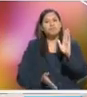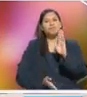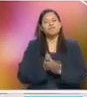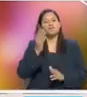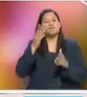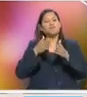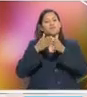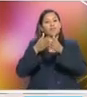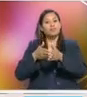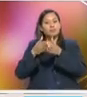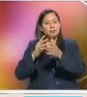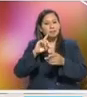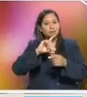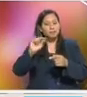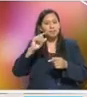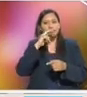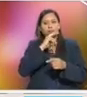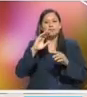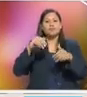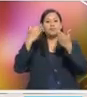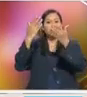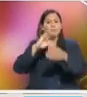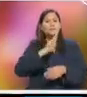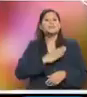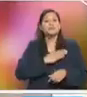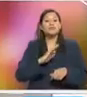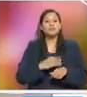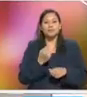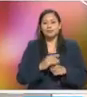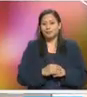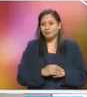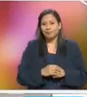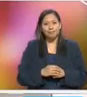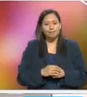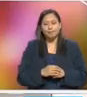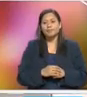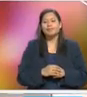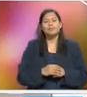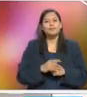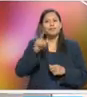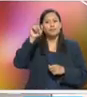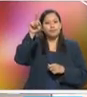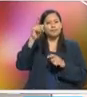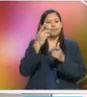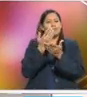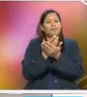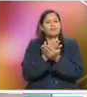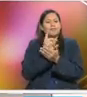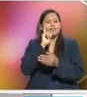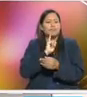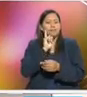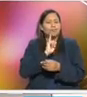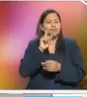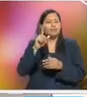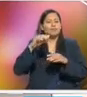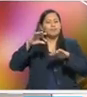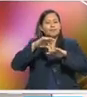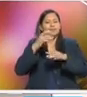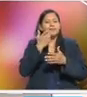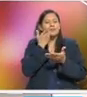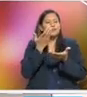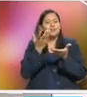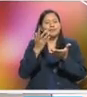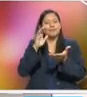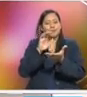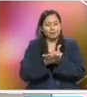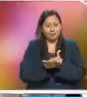embarcarse, pero rápidamente hasta España. ¿Sabe por qué? Ahí lo esperaba una bella prometida con la que se iba a